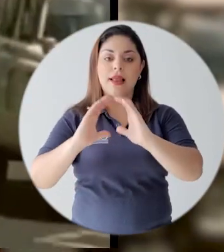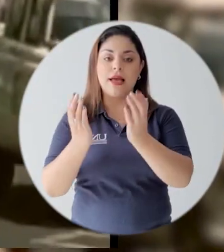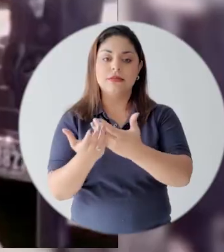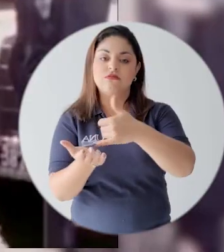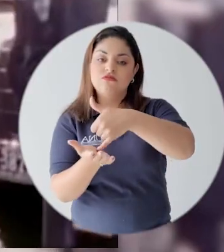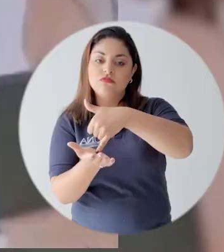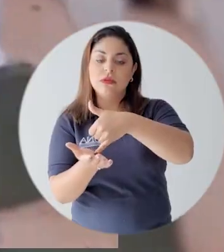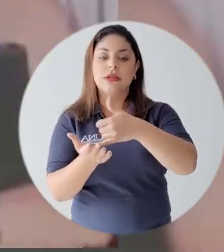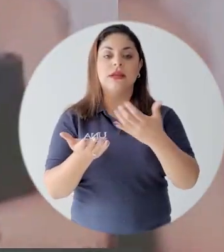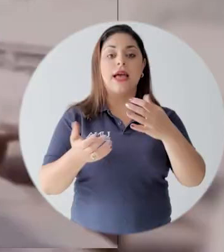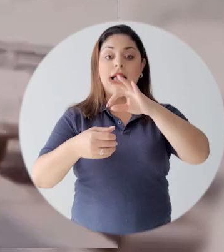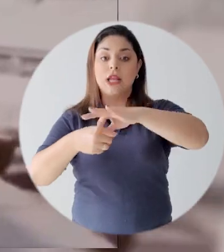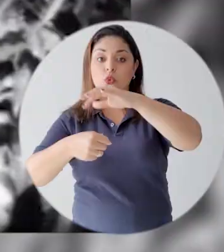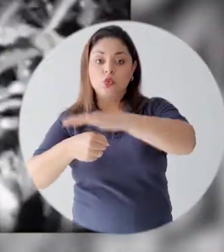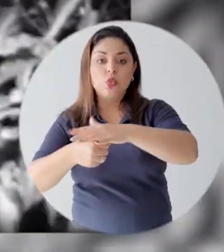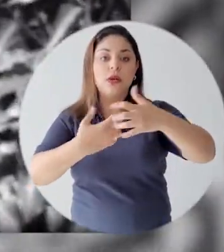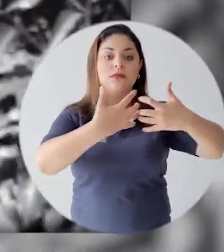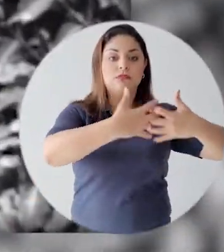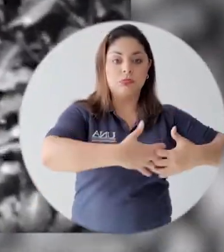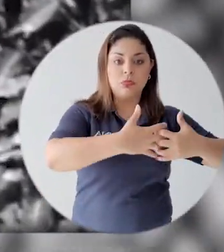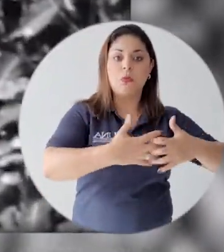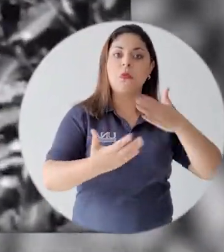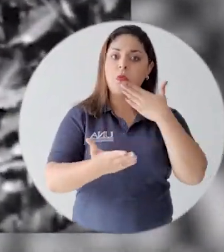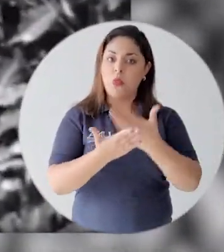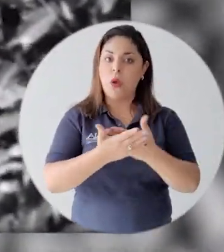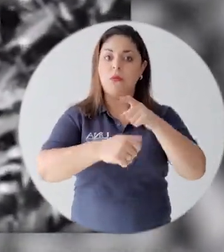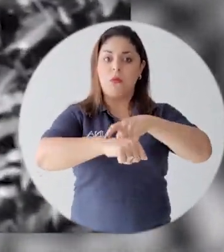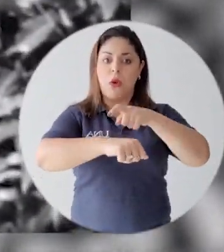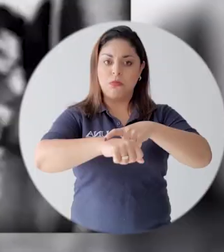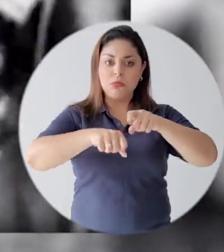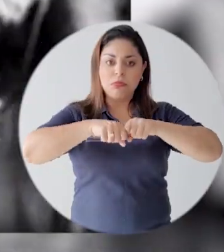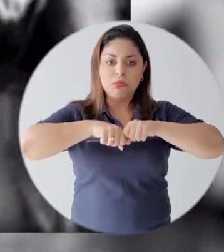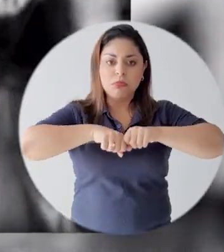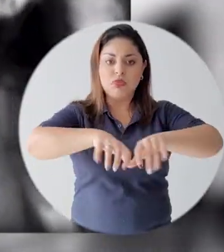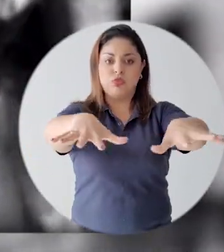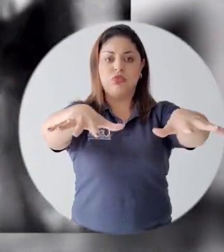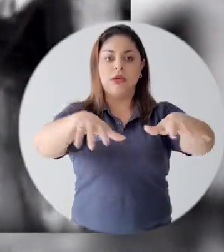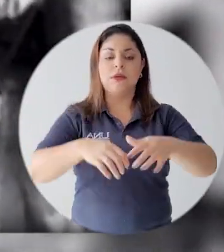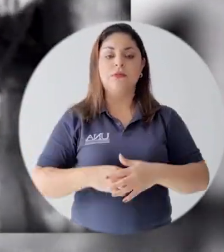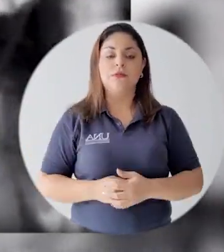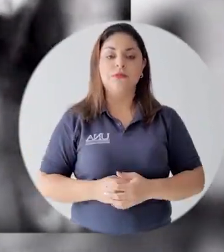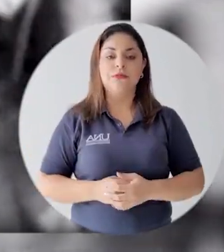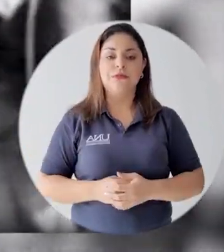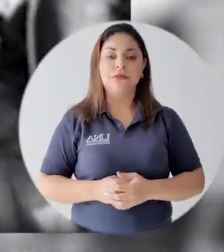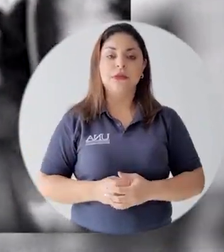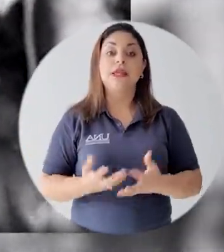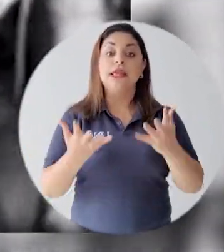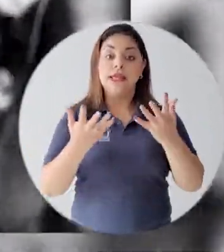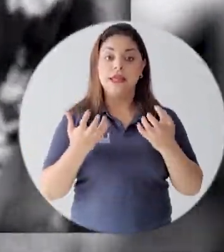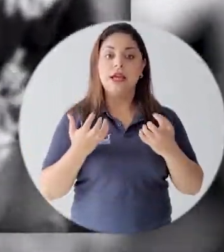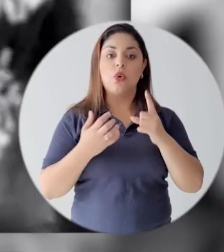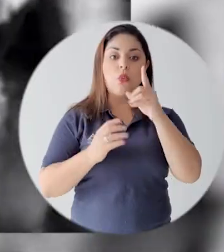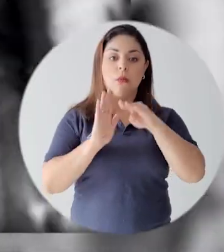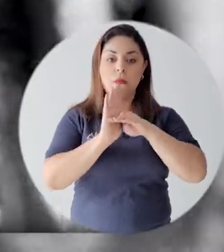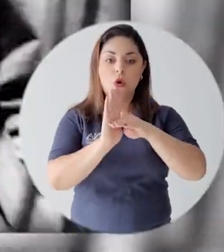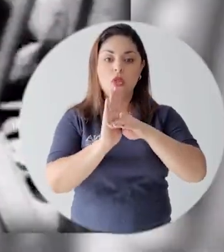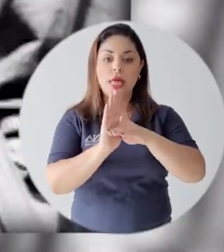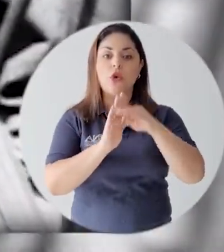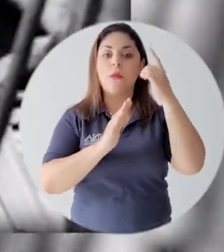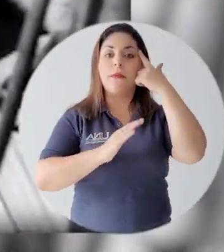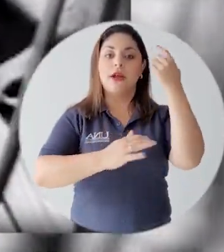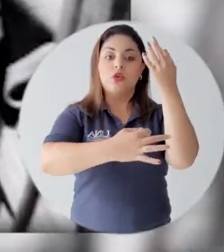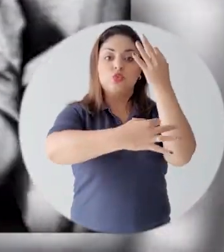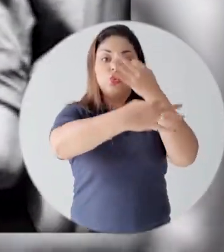desfavorecidas. La agricultura y la industria vivían un momento vital de expansión y la apuesta por un modelo dirigido